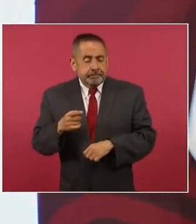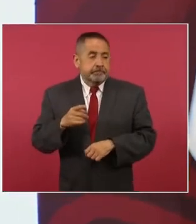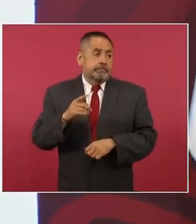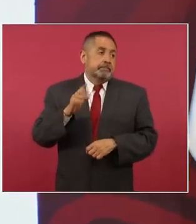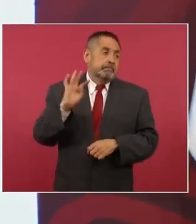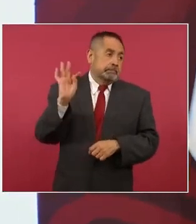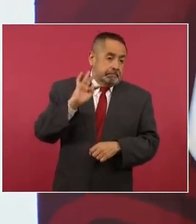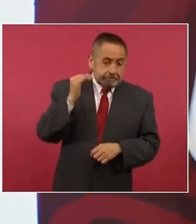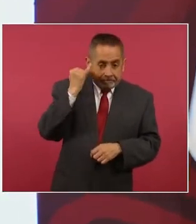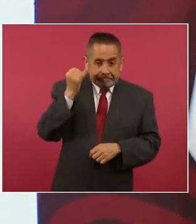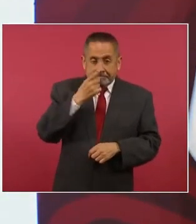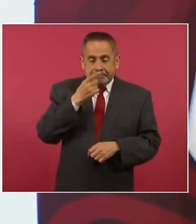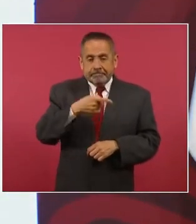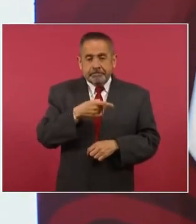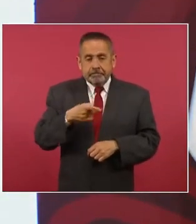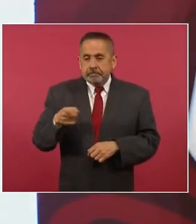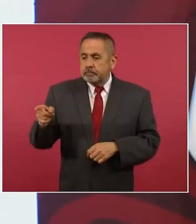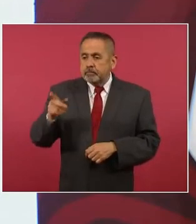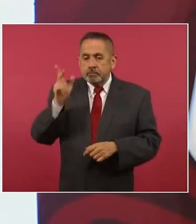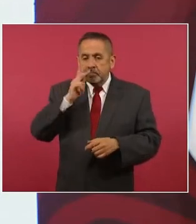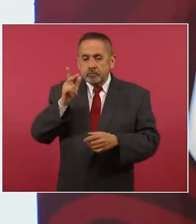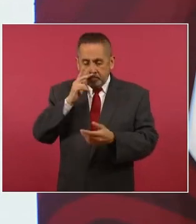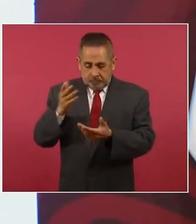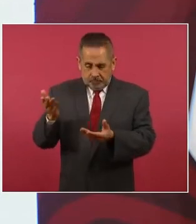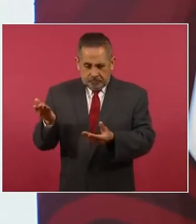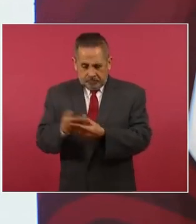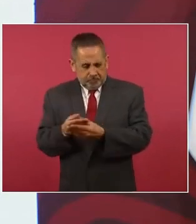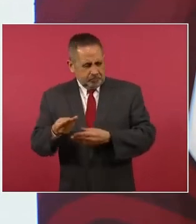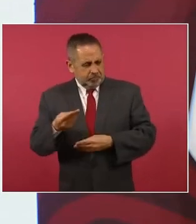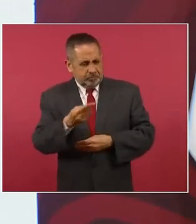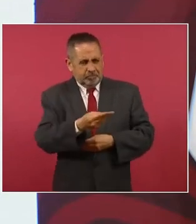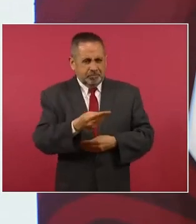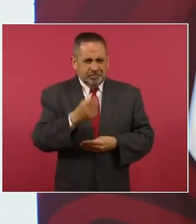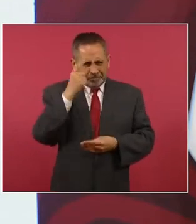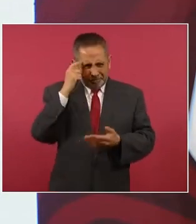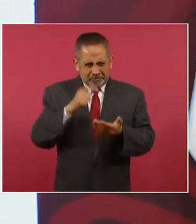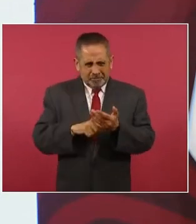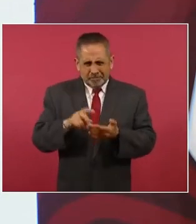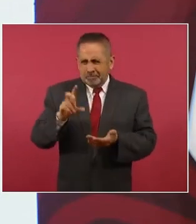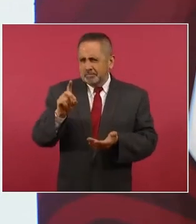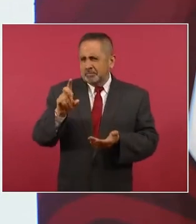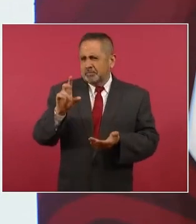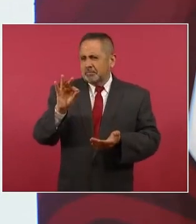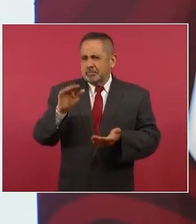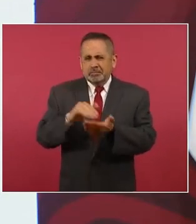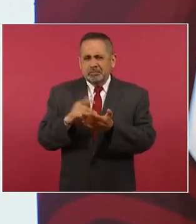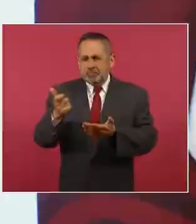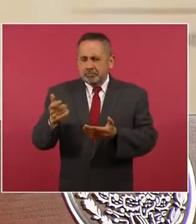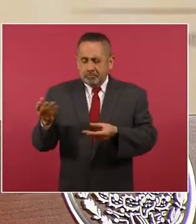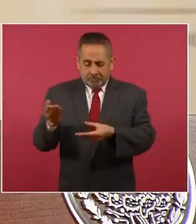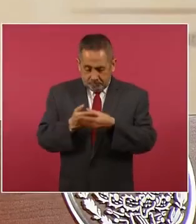no comprobaron a tiempo, creo que 30, 40 mil pesos.